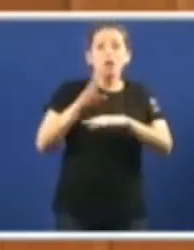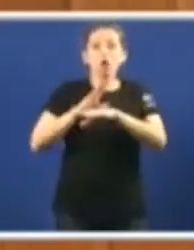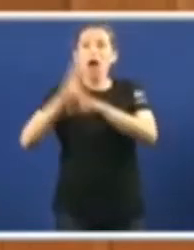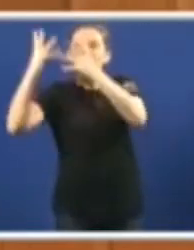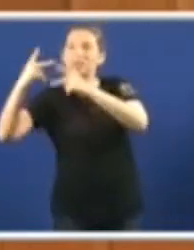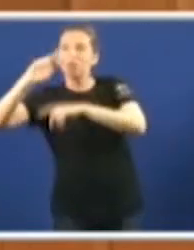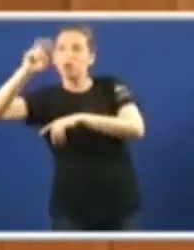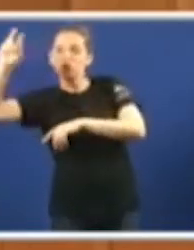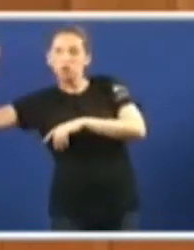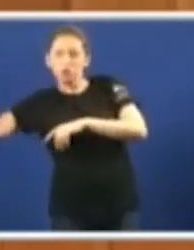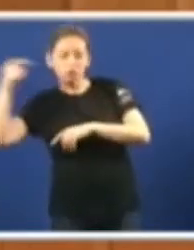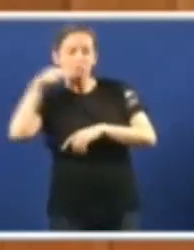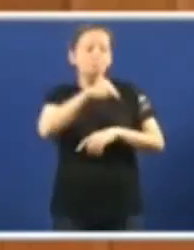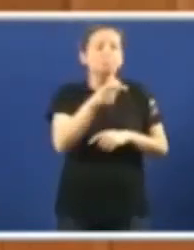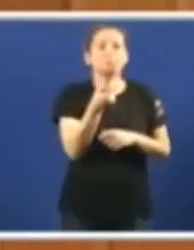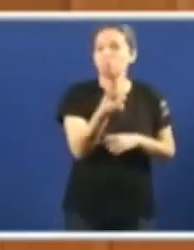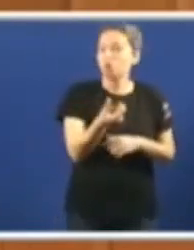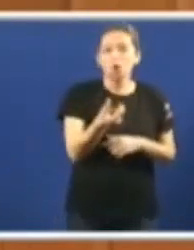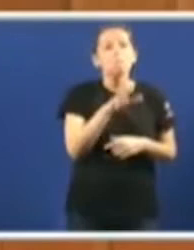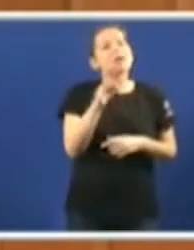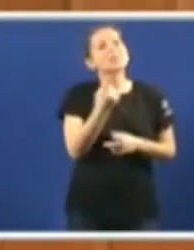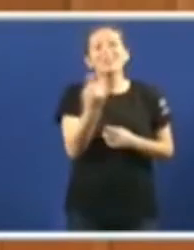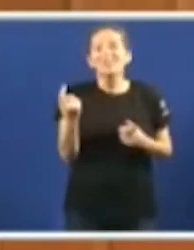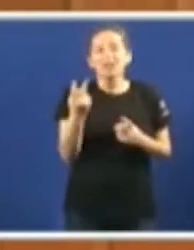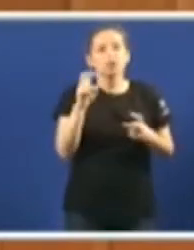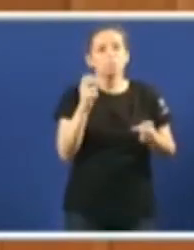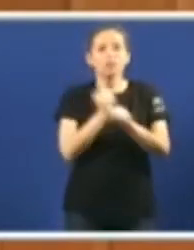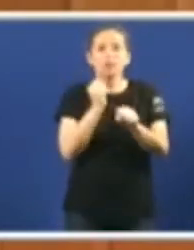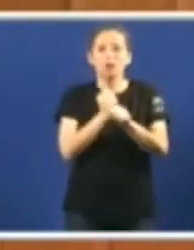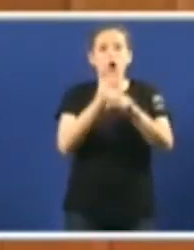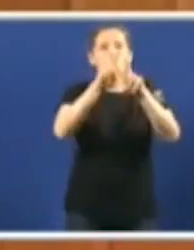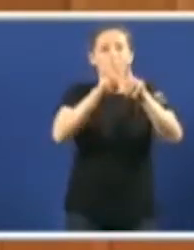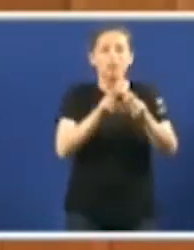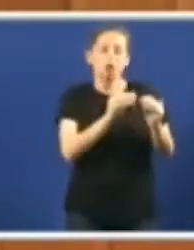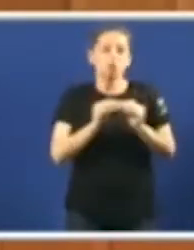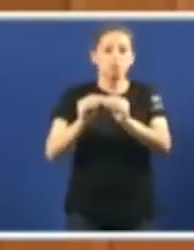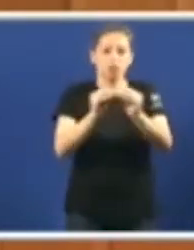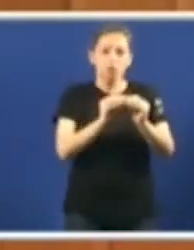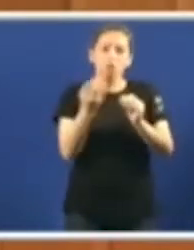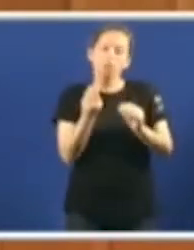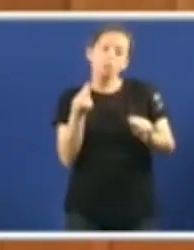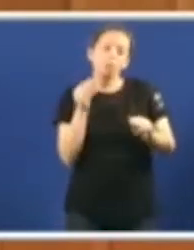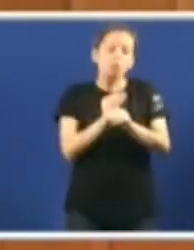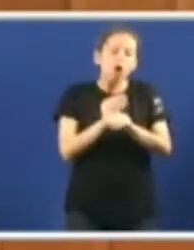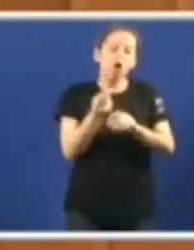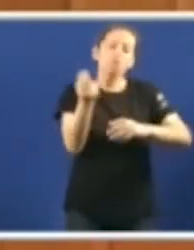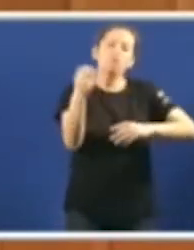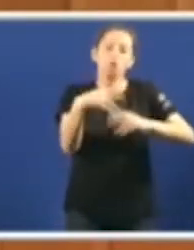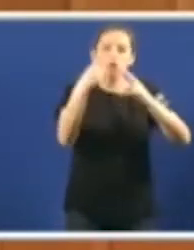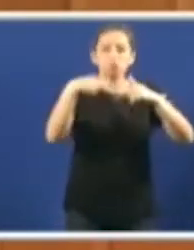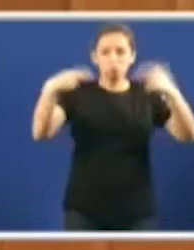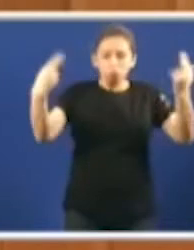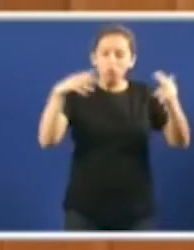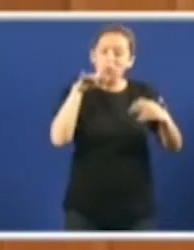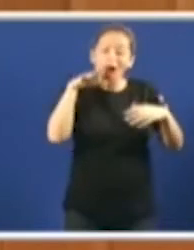e, sobre todo, é necesario que a actividade investigadora se unifique. Hai que dotala de fondos públicos, que haxa nestes momentos un único